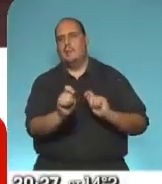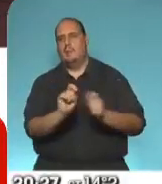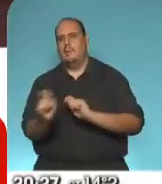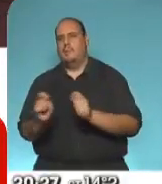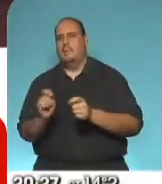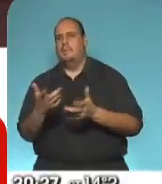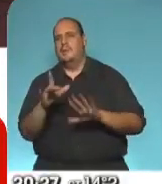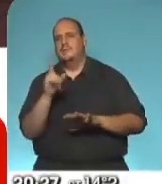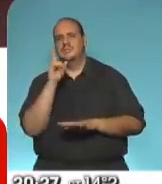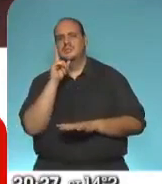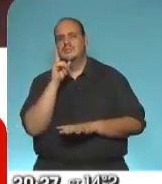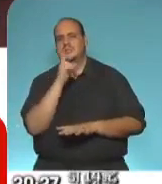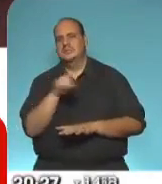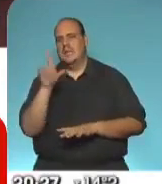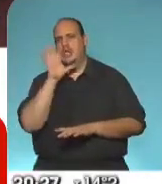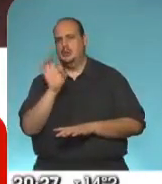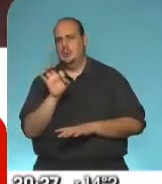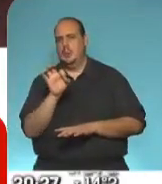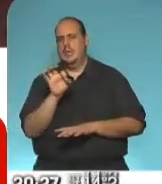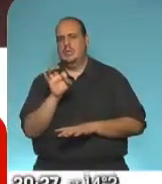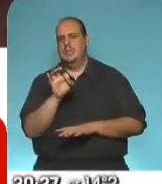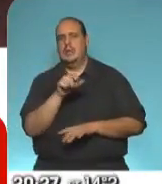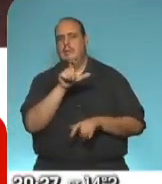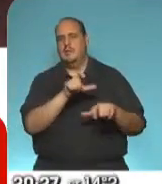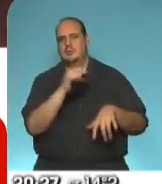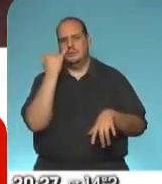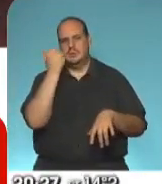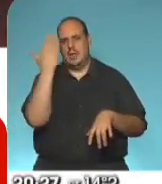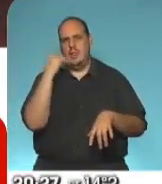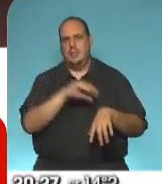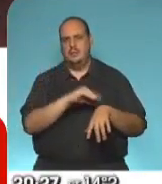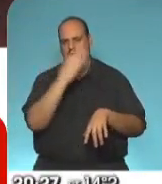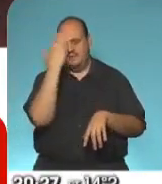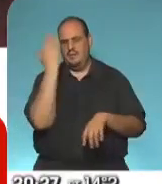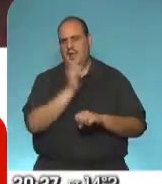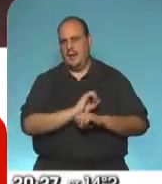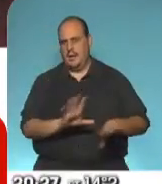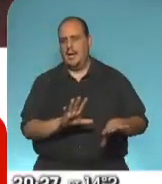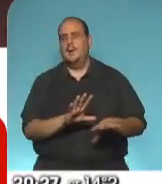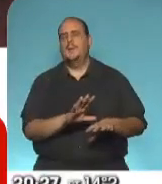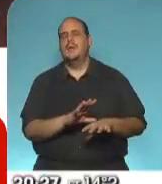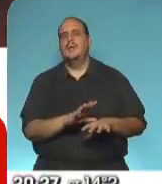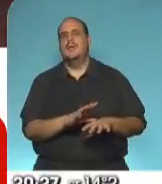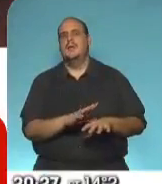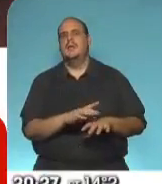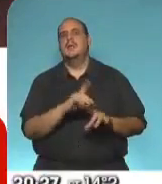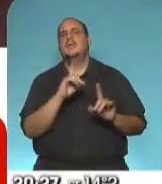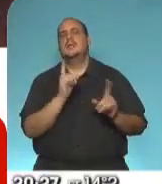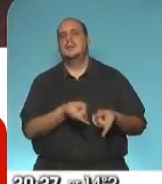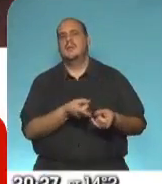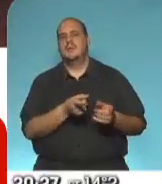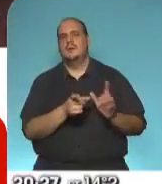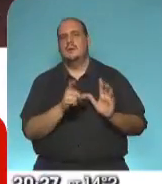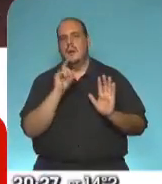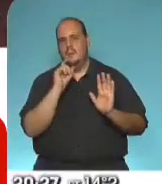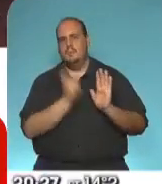de 150 eran, que padecían enfermedades graves y que habían cometido